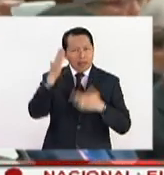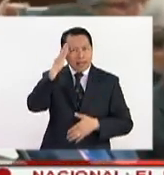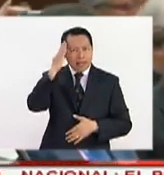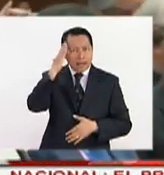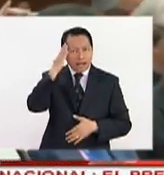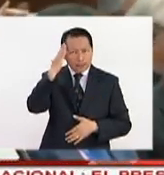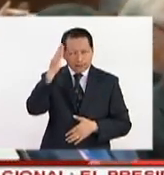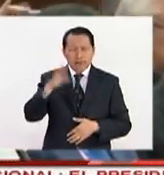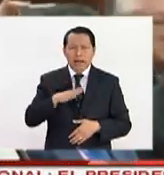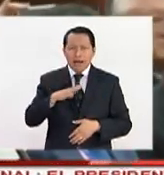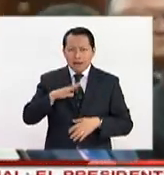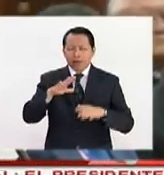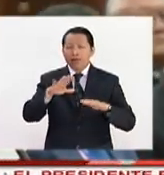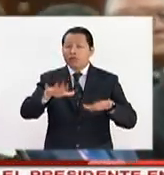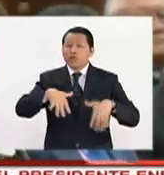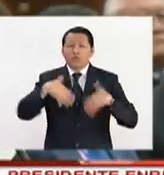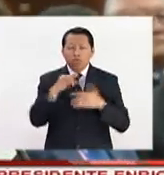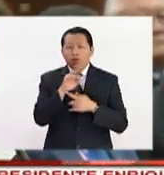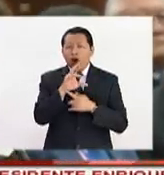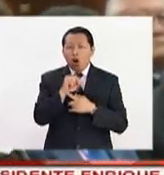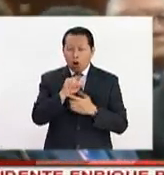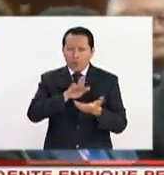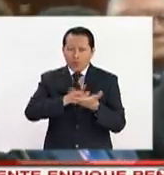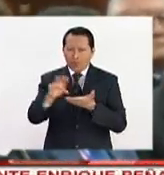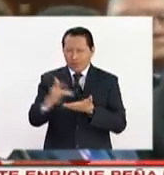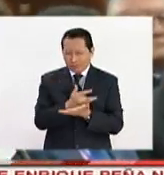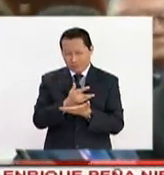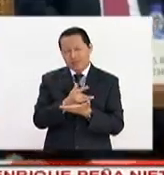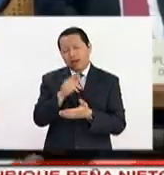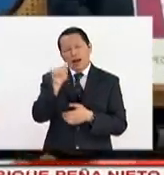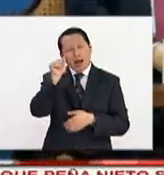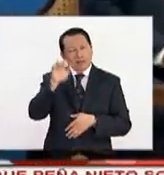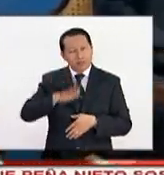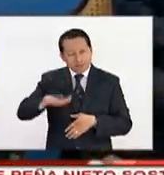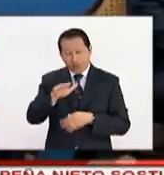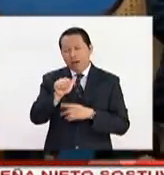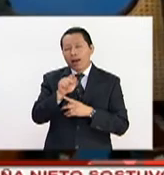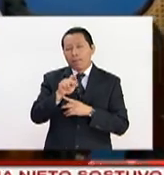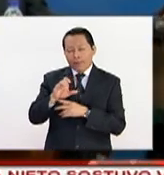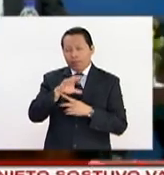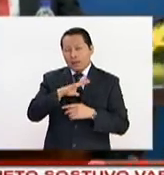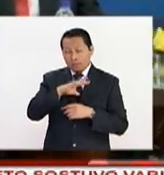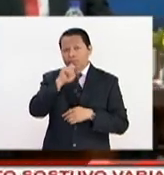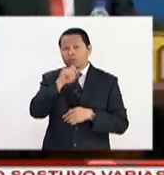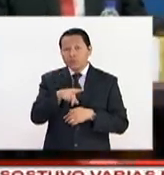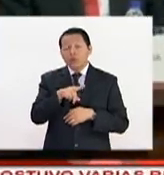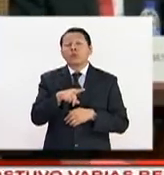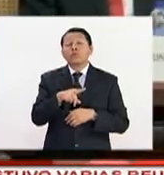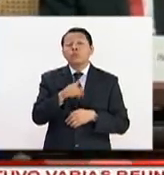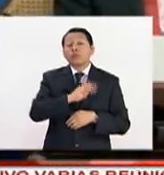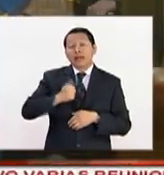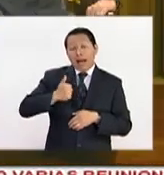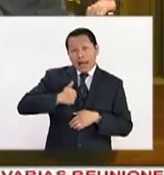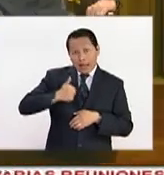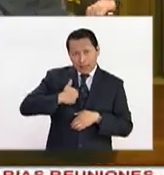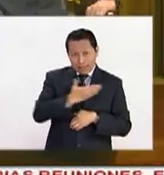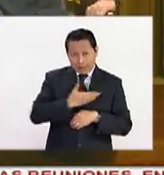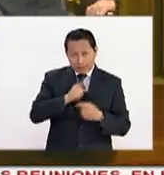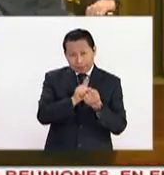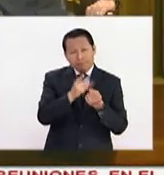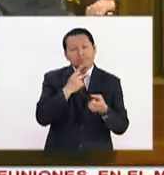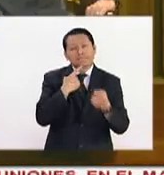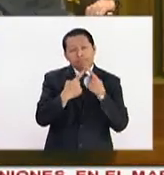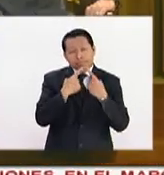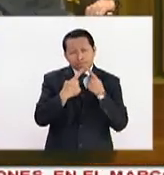del Foro de Cooperación Económica Asia-Pacífico, la APEC. Destaca el encuentro que tuvo con el primer ministro de Canadá, Justin Trudeau, con